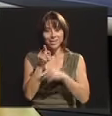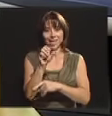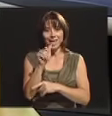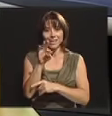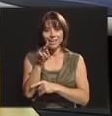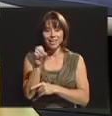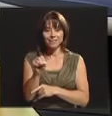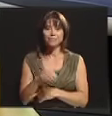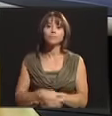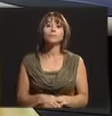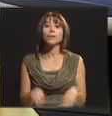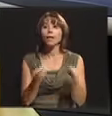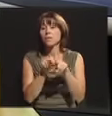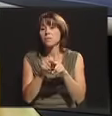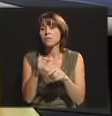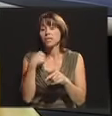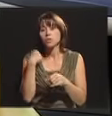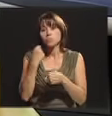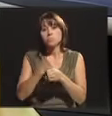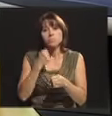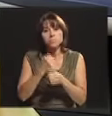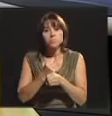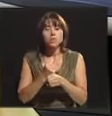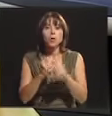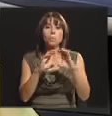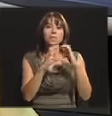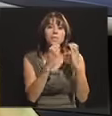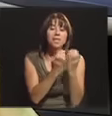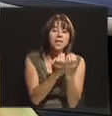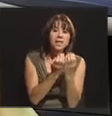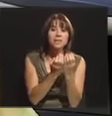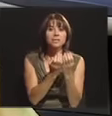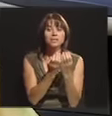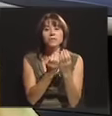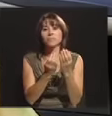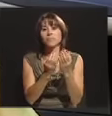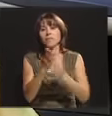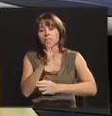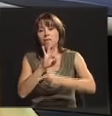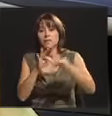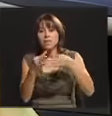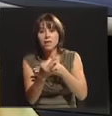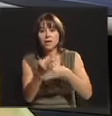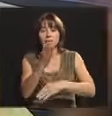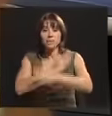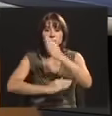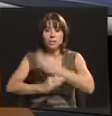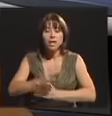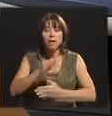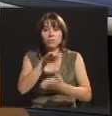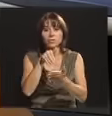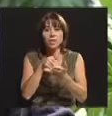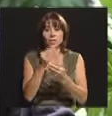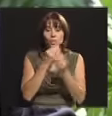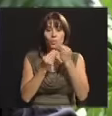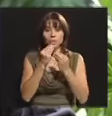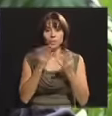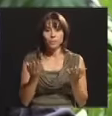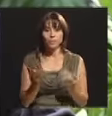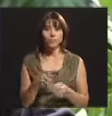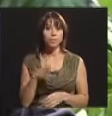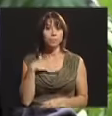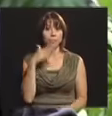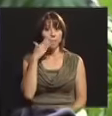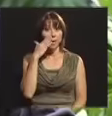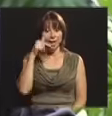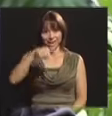hice comités aquí para todo para el taller de discapacitados para el centro de nutrición mi mamá aquí